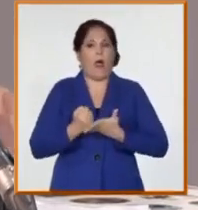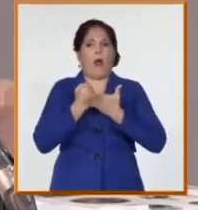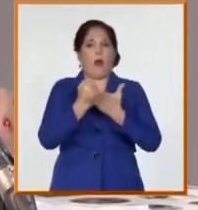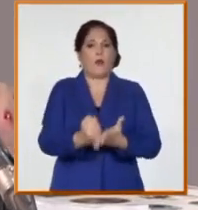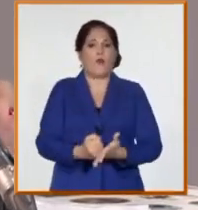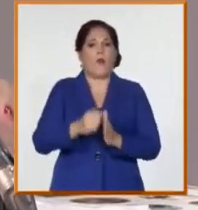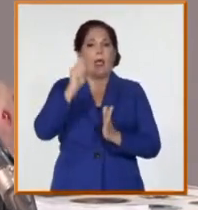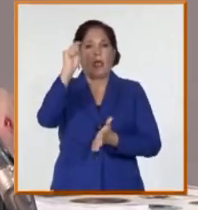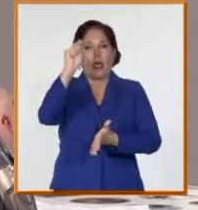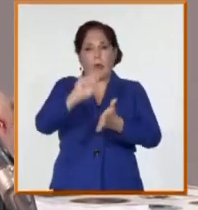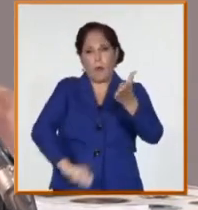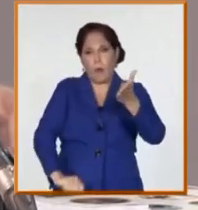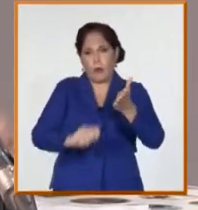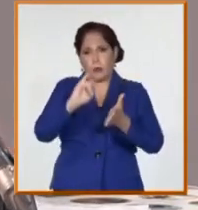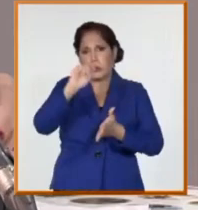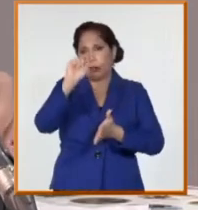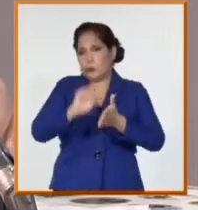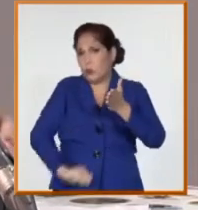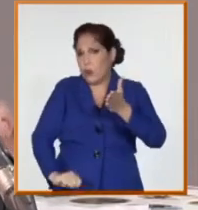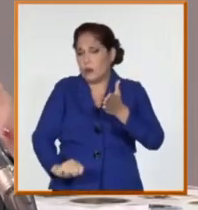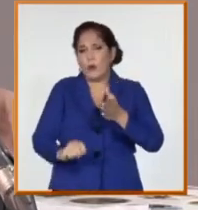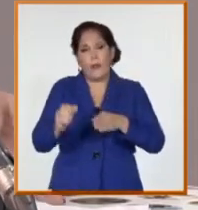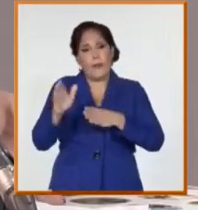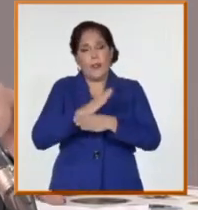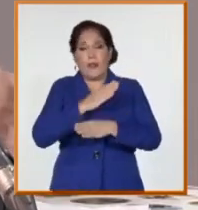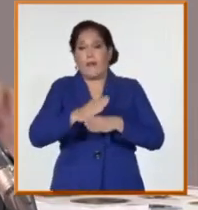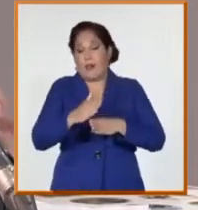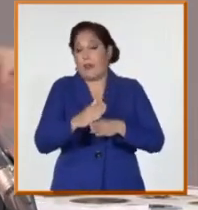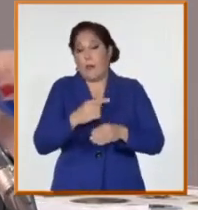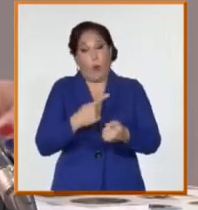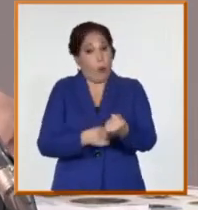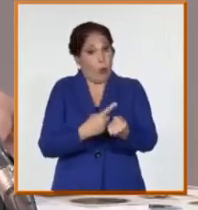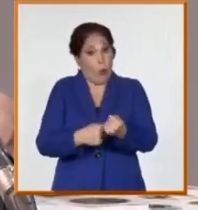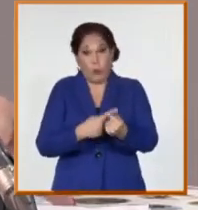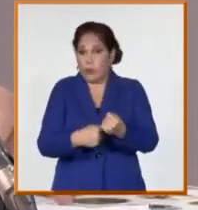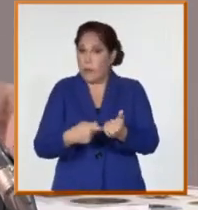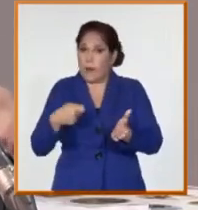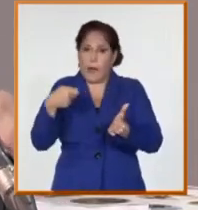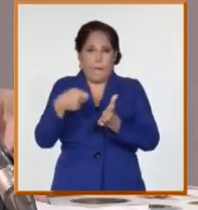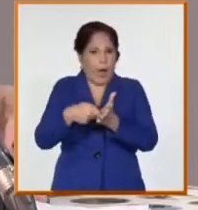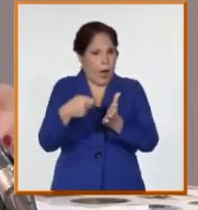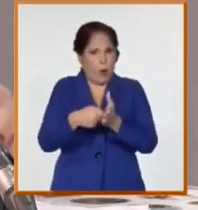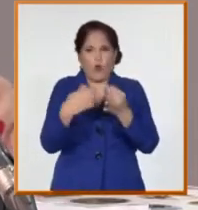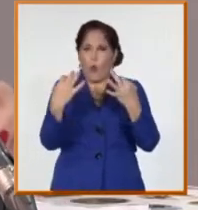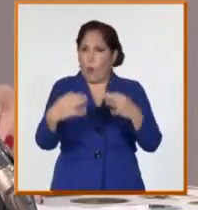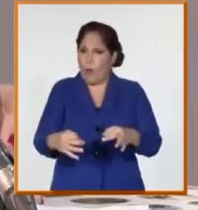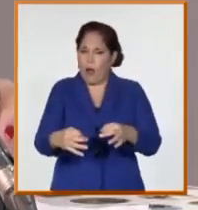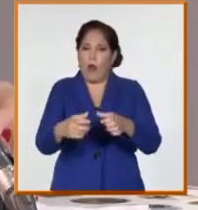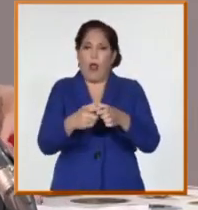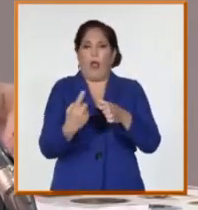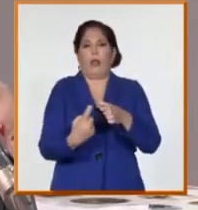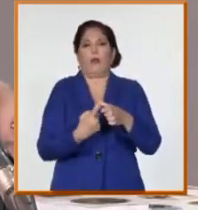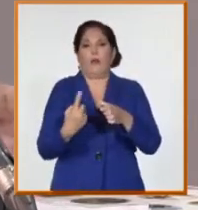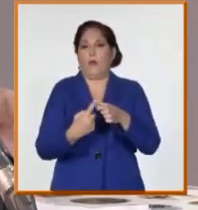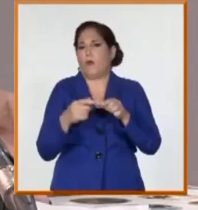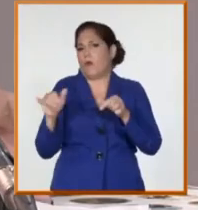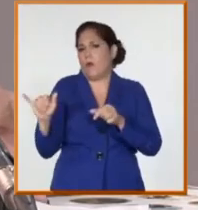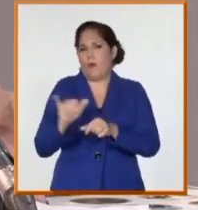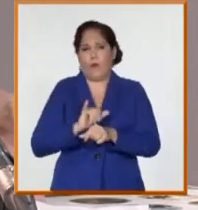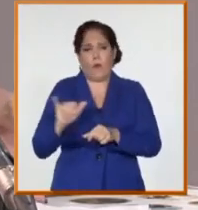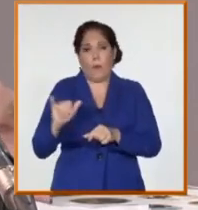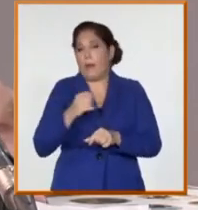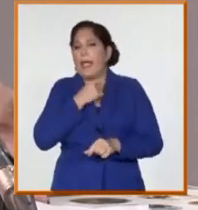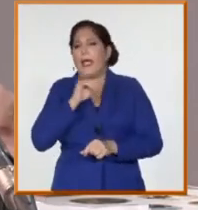impuestos todos los referidos y es es una práctica habitual hemos ido dando pasos paulatino a través de no